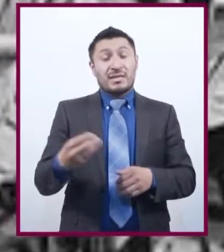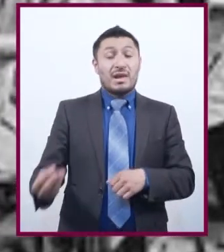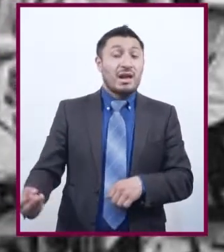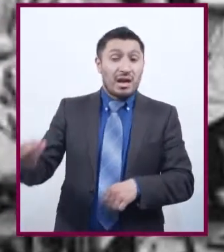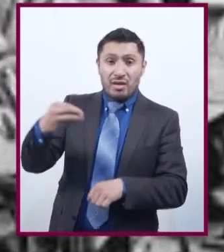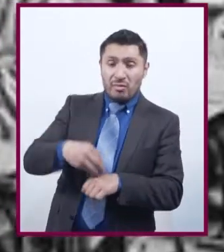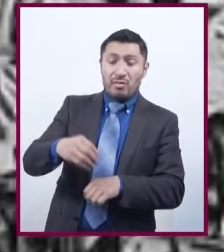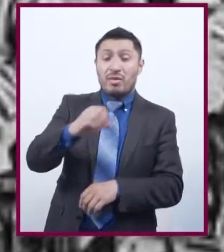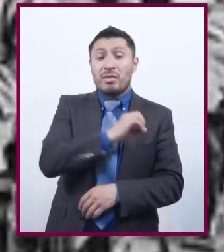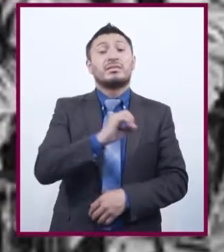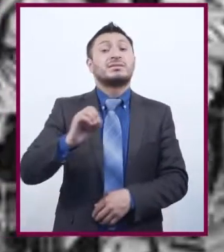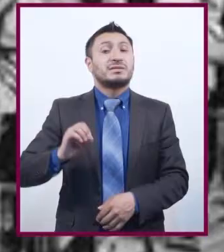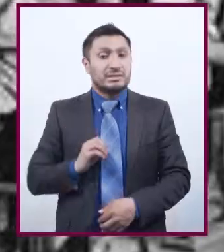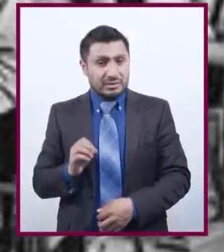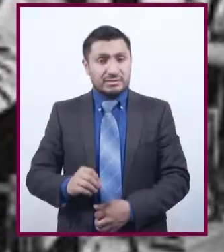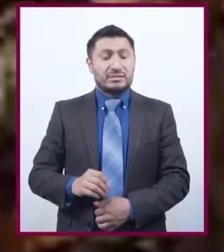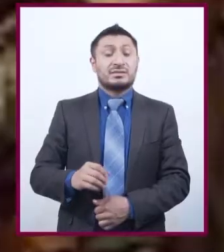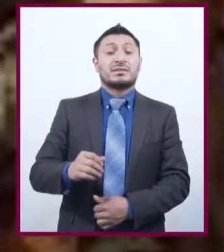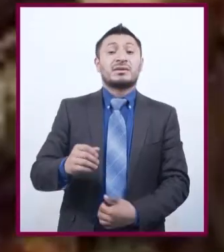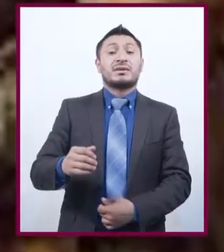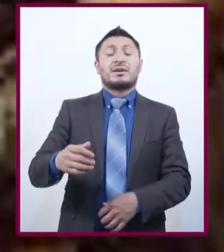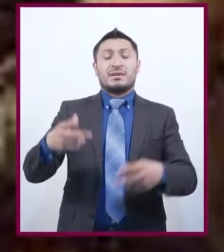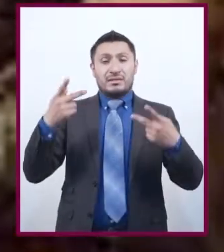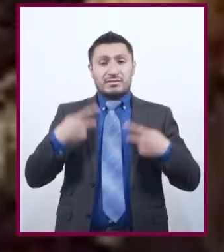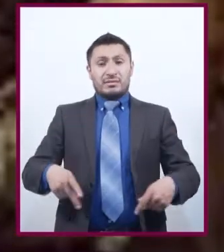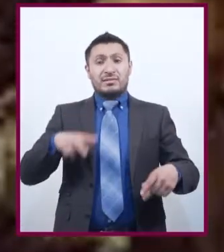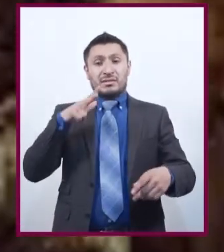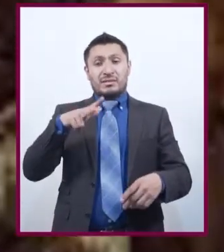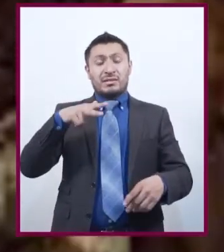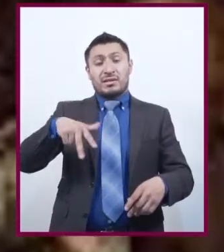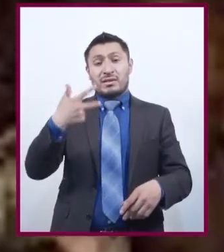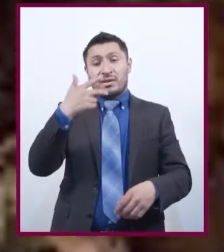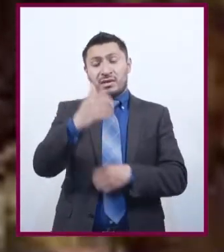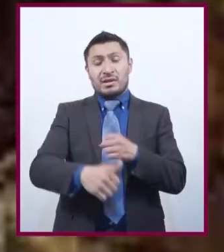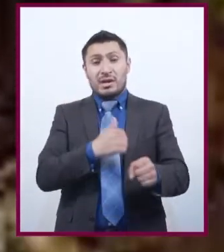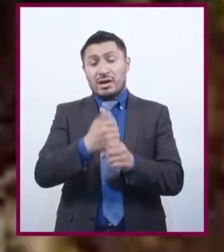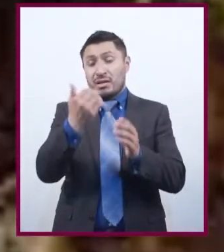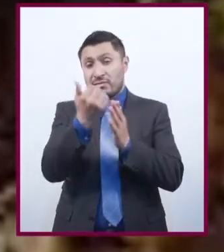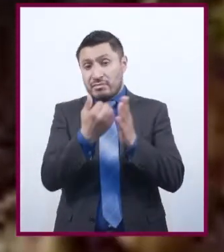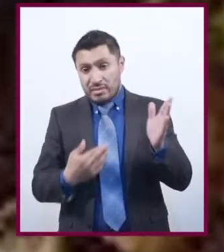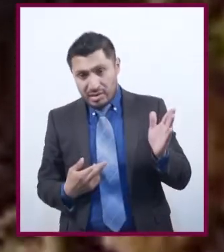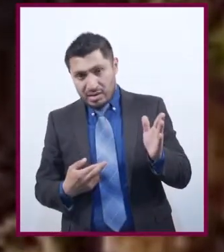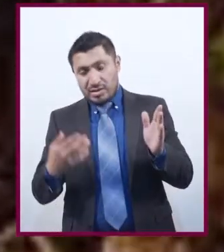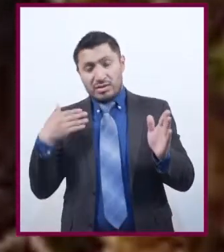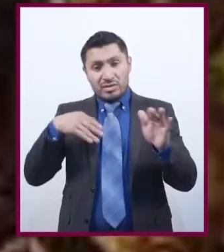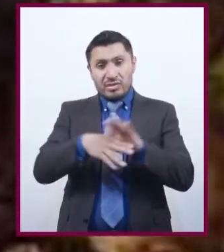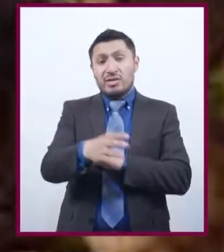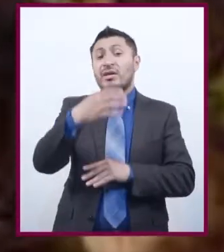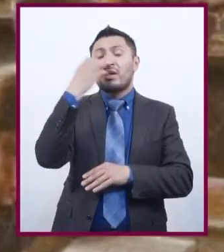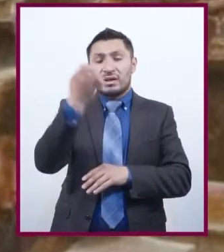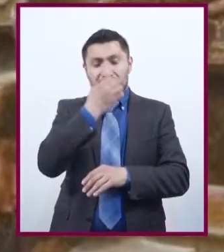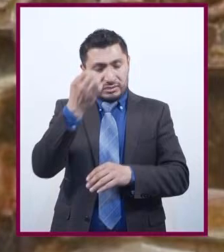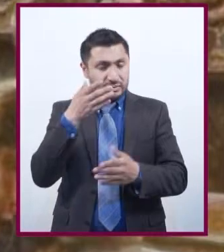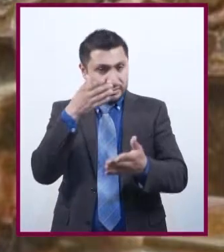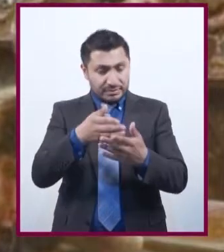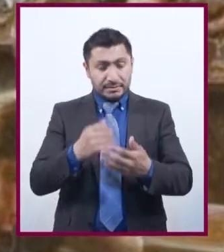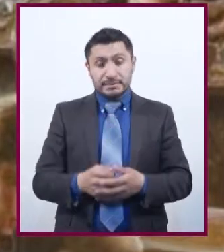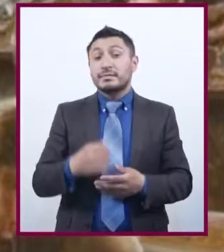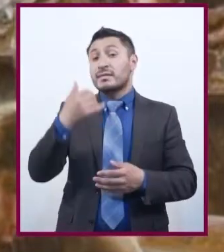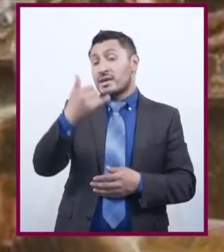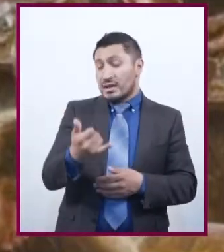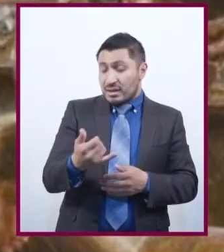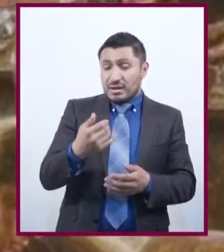y se estableció como obligatorio que las y los menores de 13 años asistieron a la escuela además